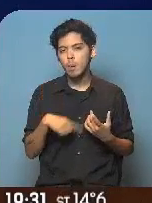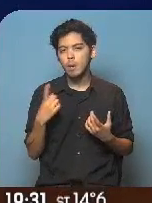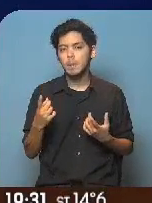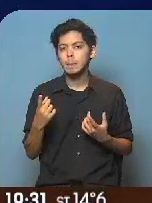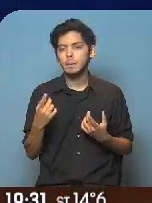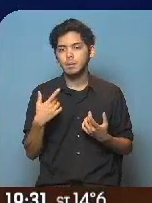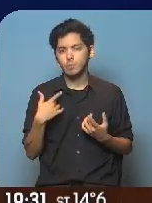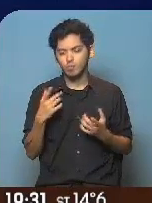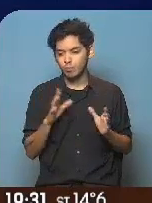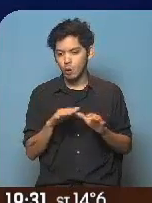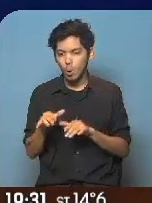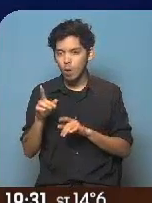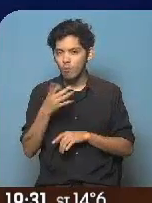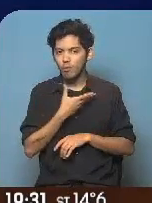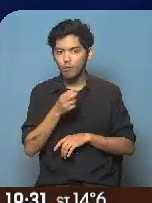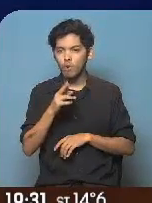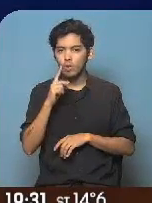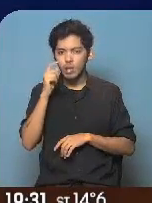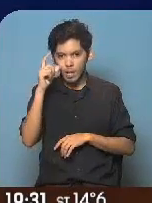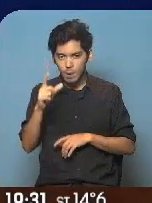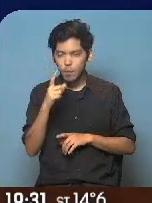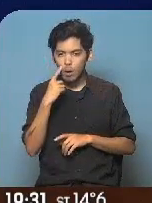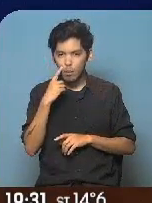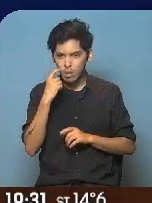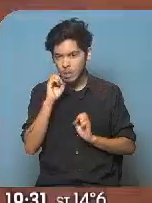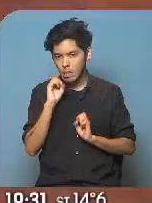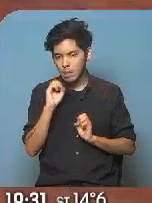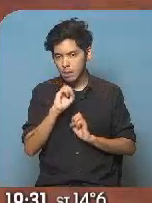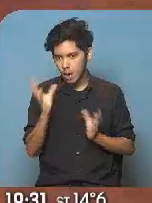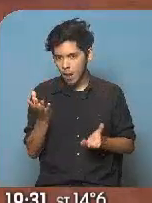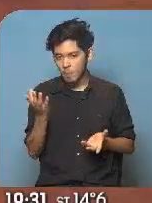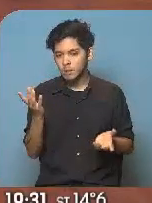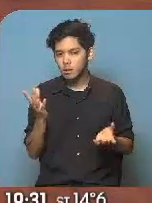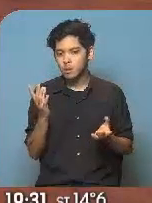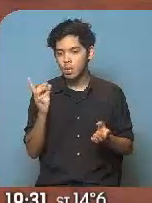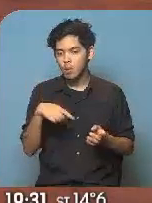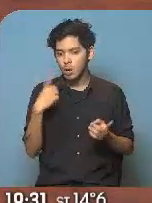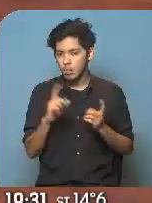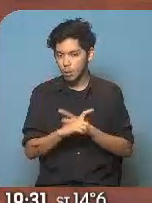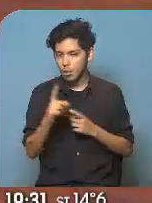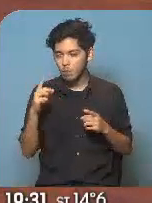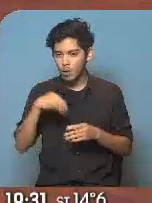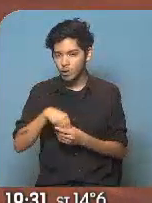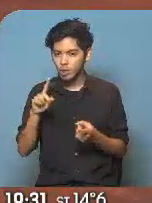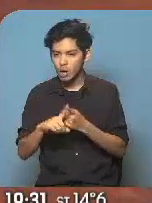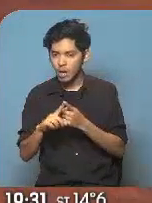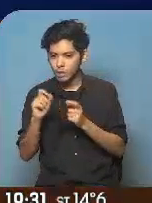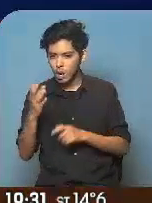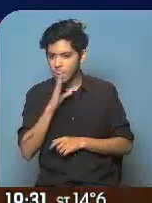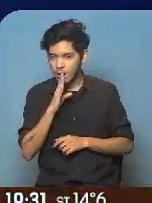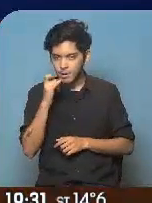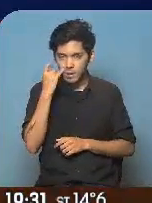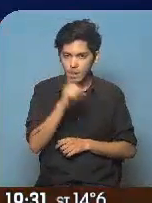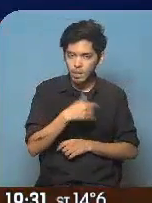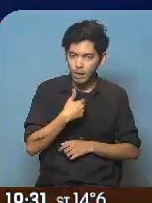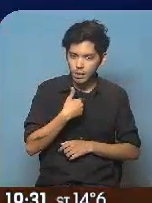no coincido con lo que dice Fourier, ha afectado claramente las relaciones entre Israel y la República Argentina. En el tiempo esto lo vamos a ver, sin ninguna duda, porque estas